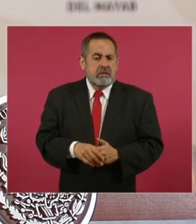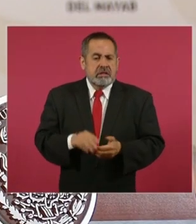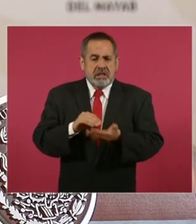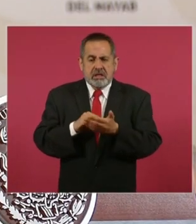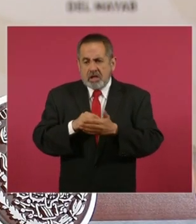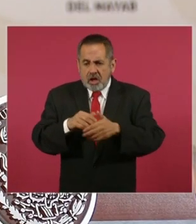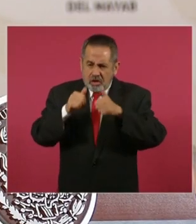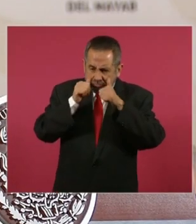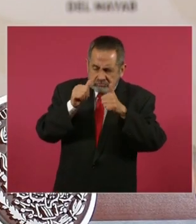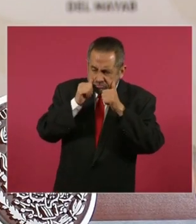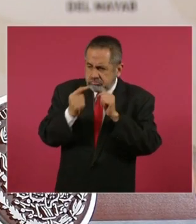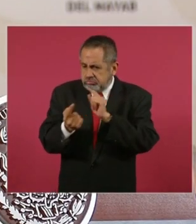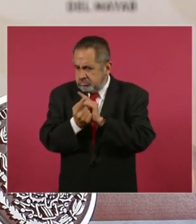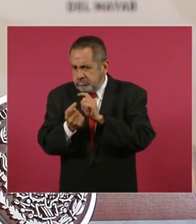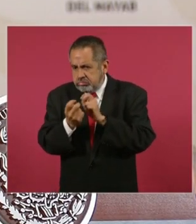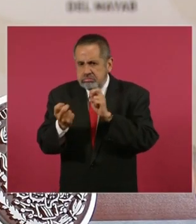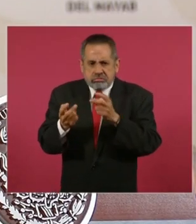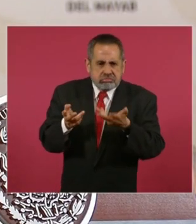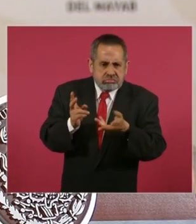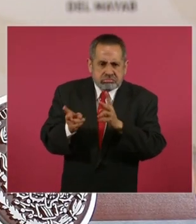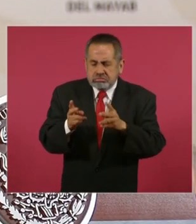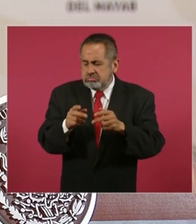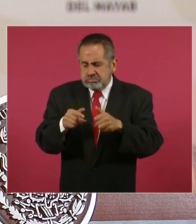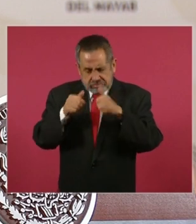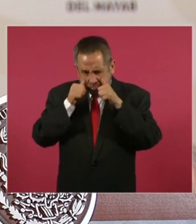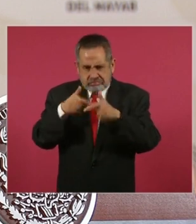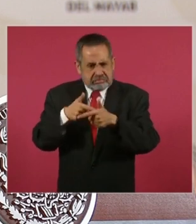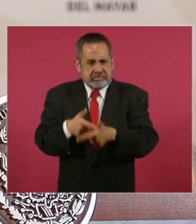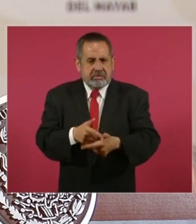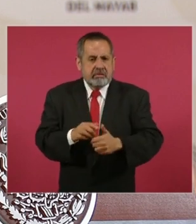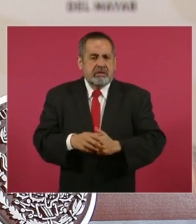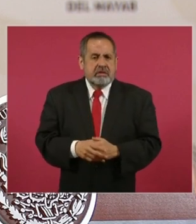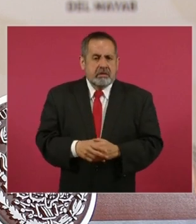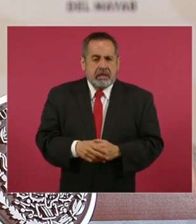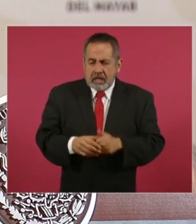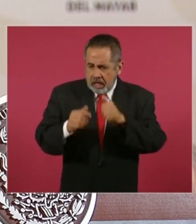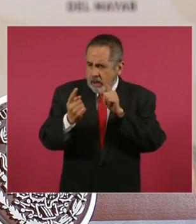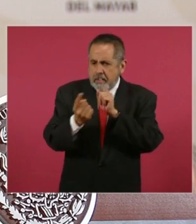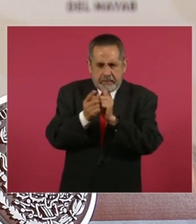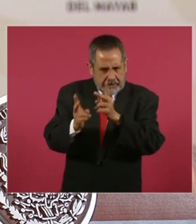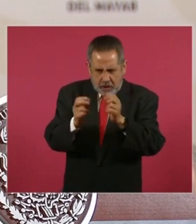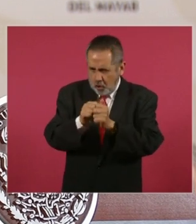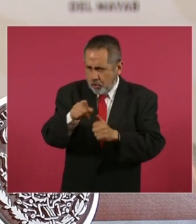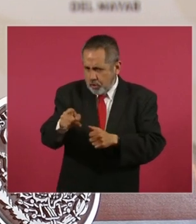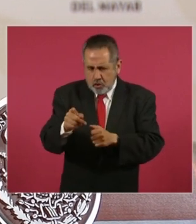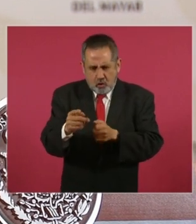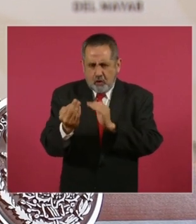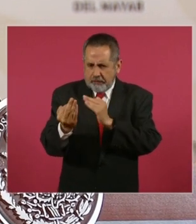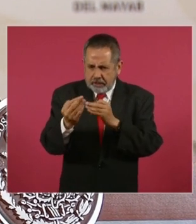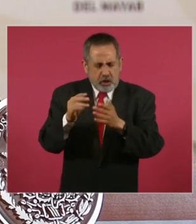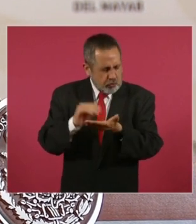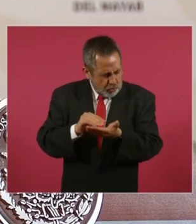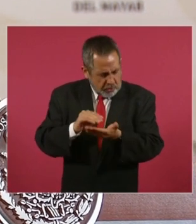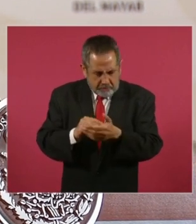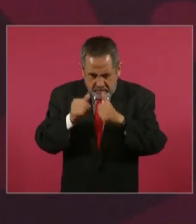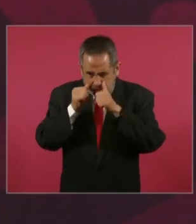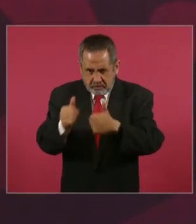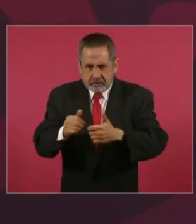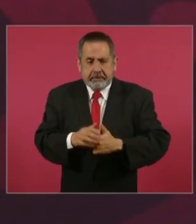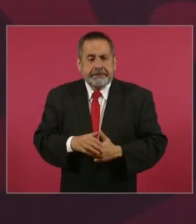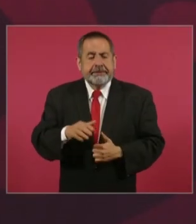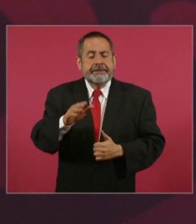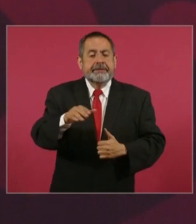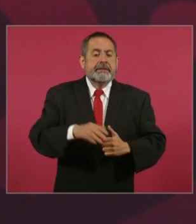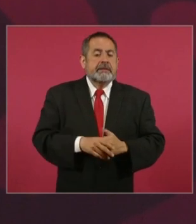seguir atendiendo todos estos temas, te va a seguir atendiendo. En el caso de